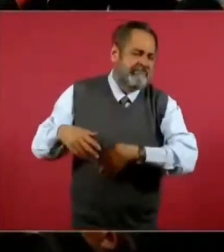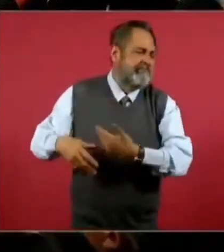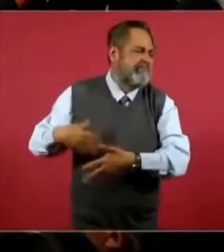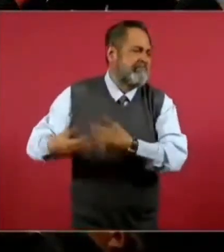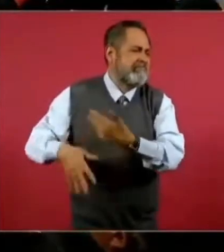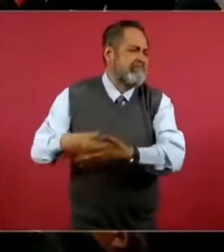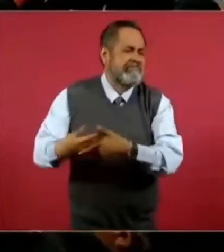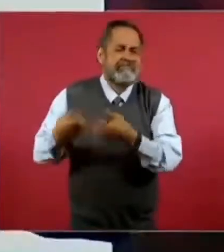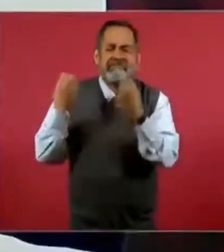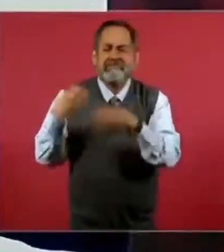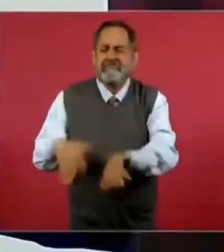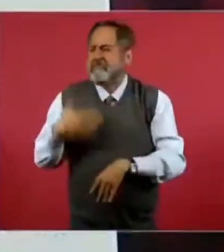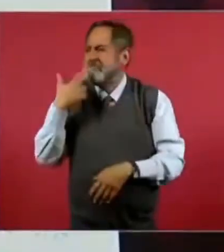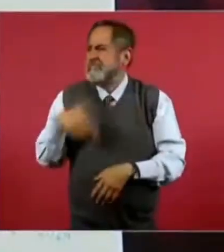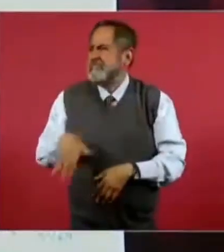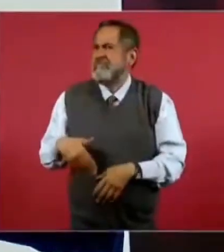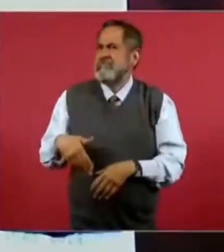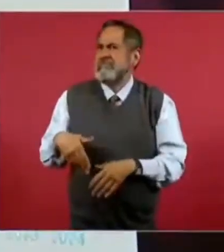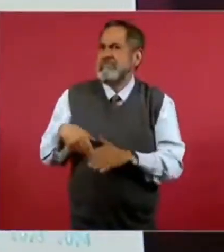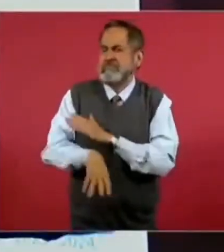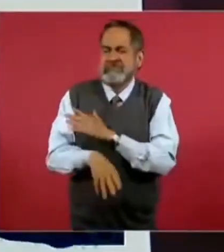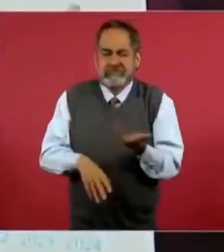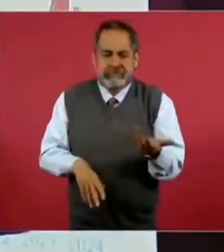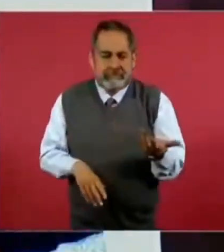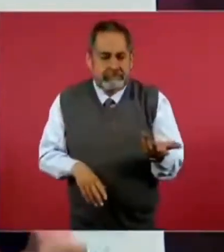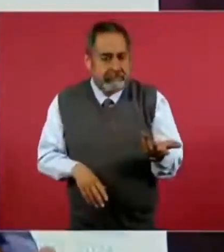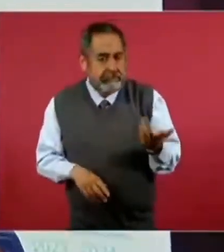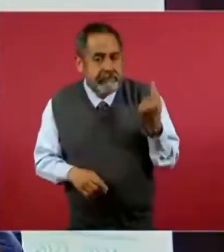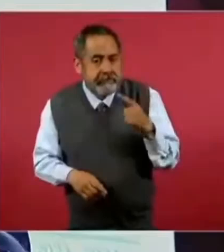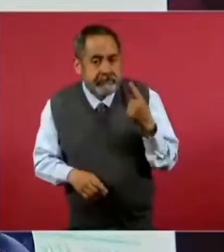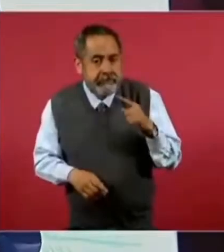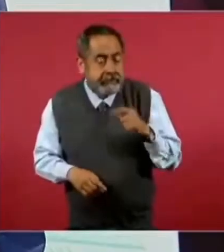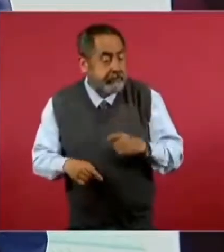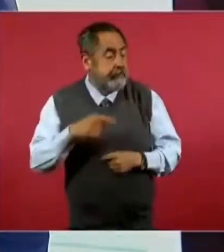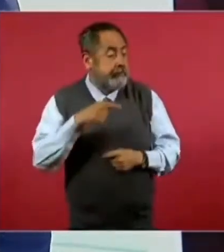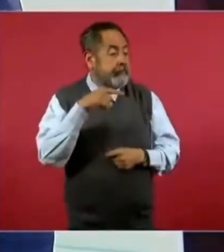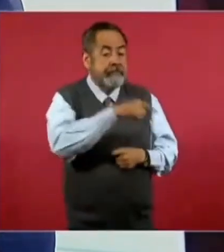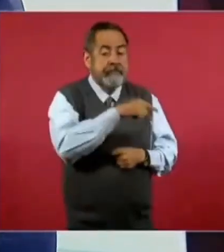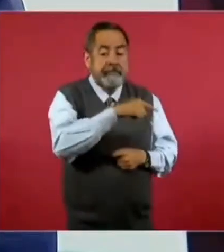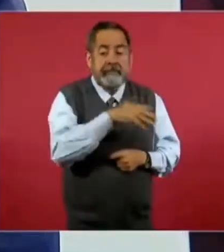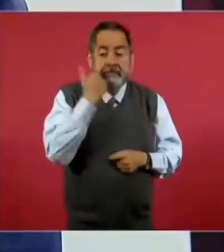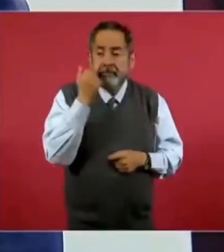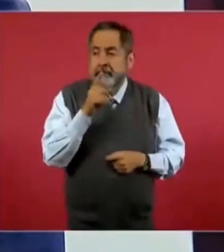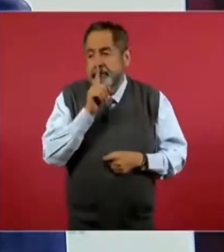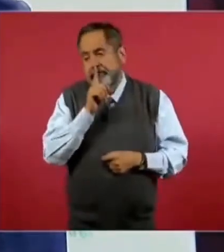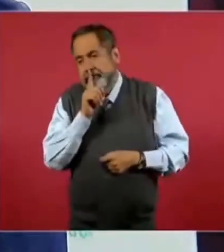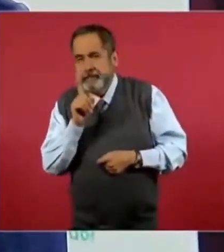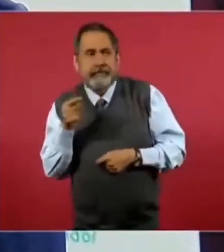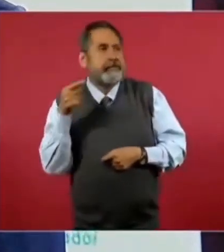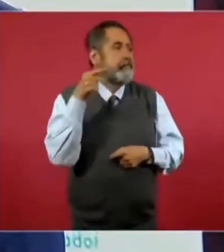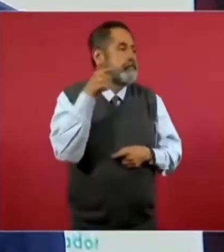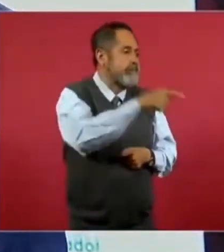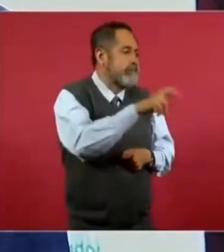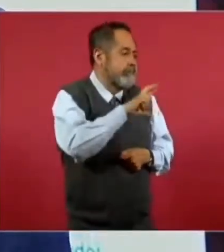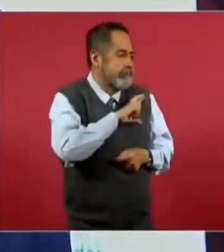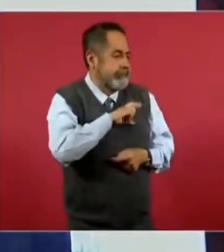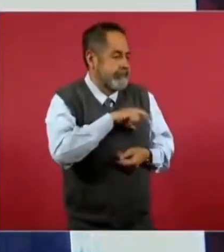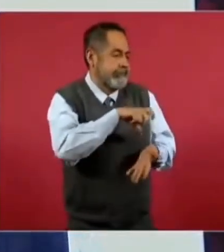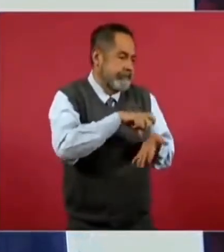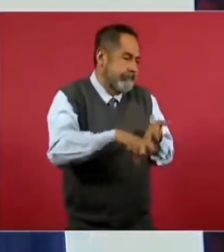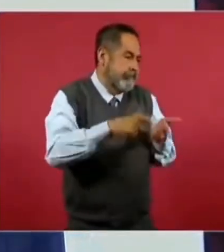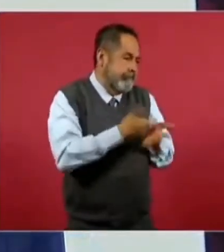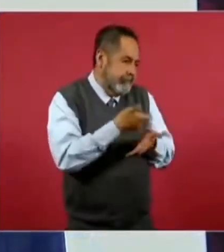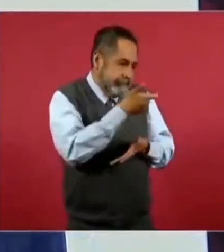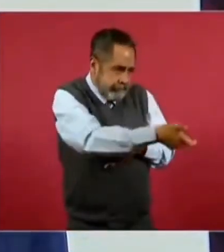para que todo lo hiciéramos con empresas particulares y que